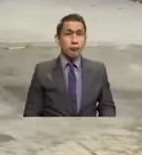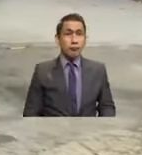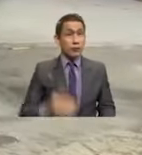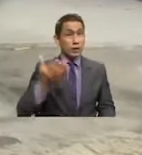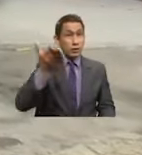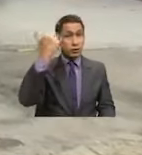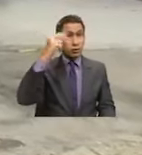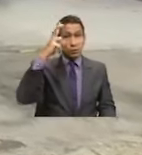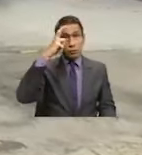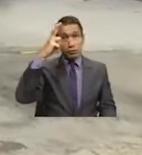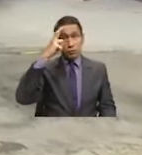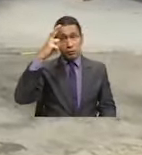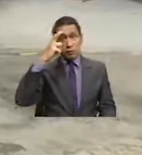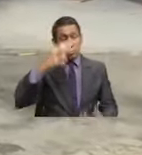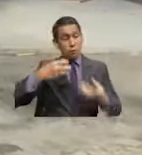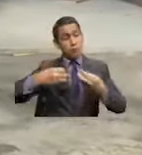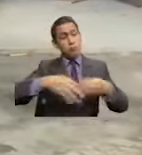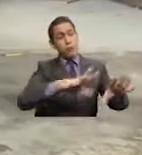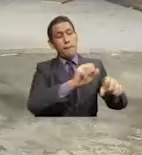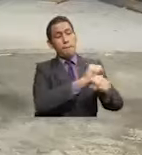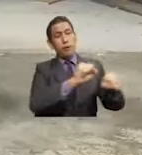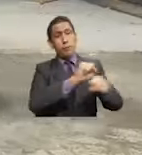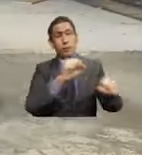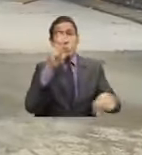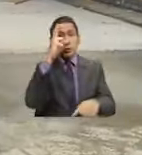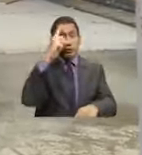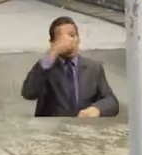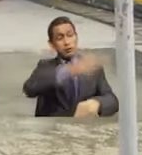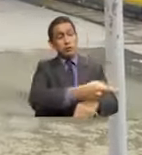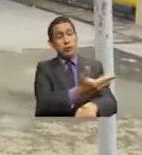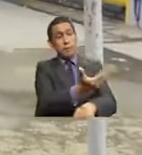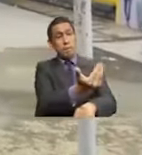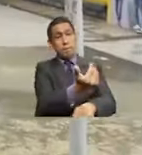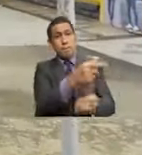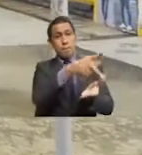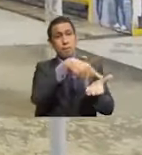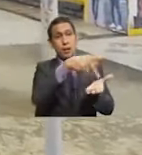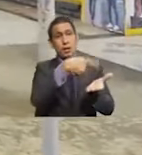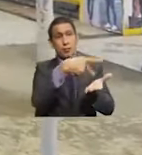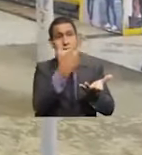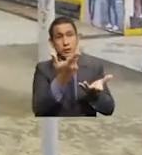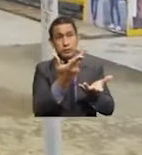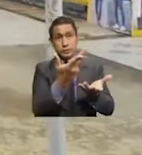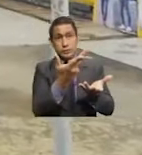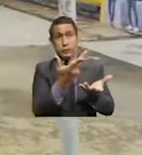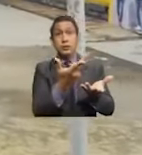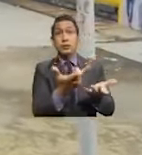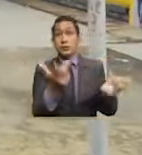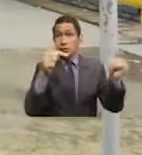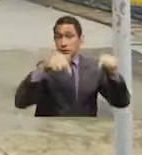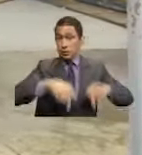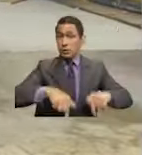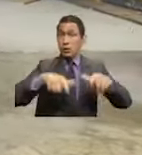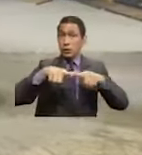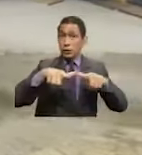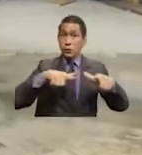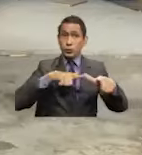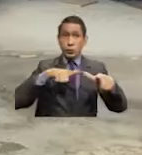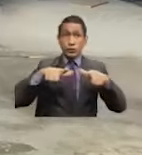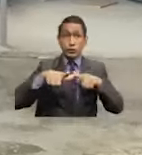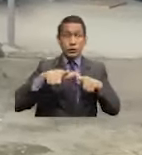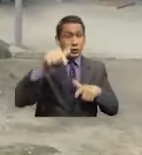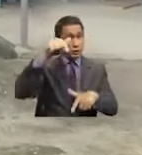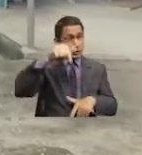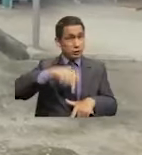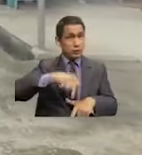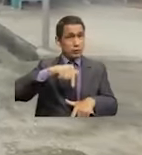panfletos pidiendo cierta cantidad de dinero, pues, a los comerciantes, a los sastres de este sector del barrio Mariscal Sucre, en el